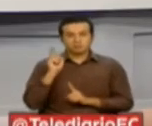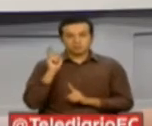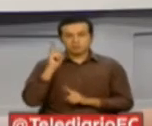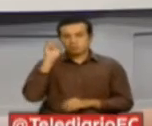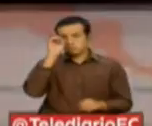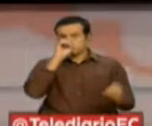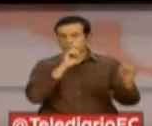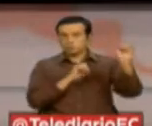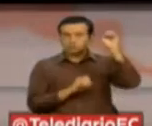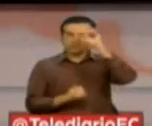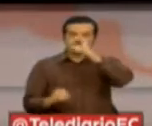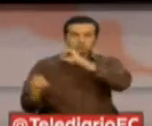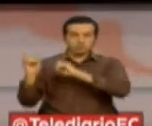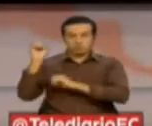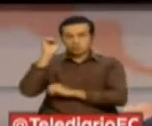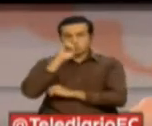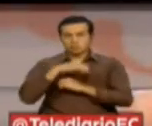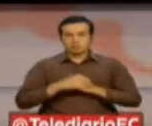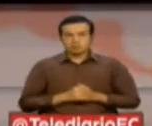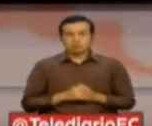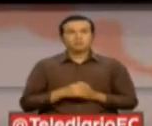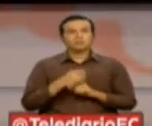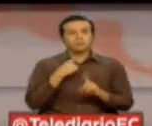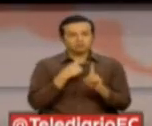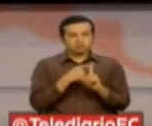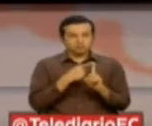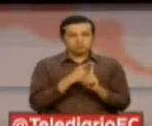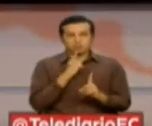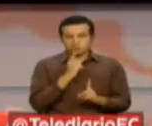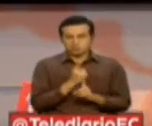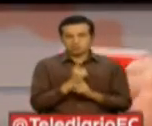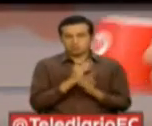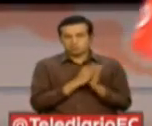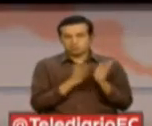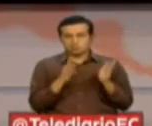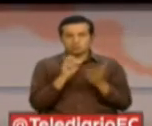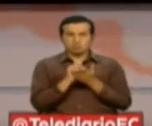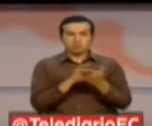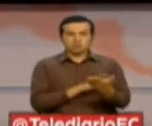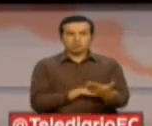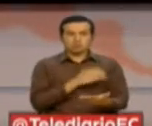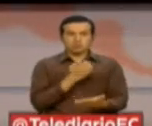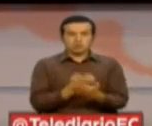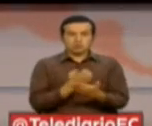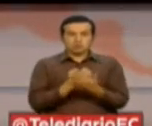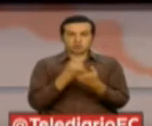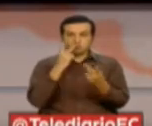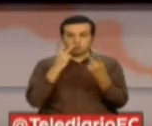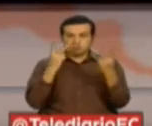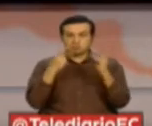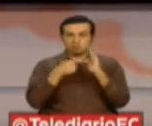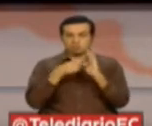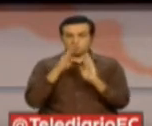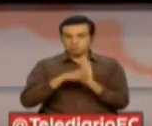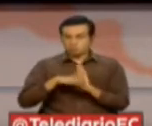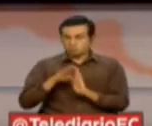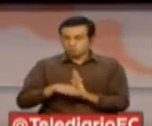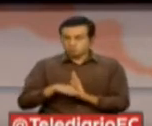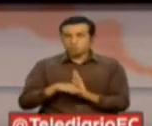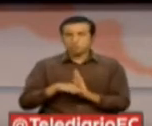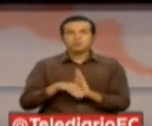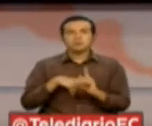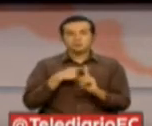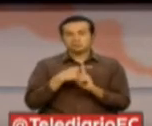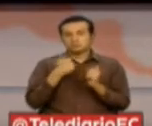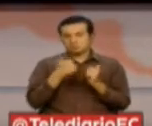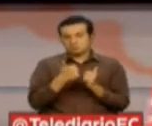observaciones sin duda alguna nos parece positivo que dentro del programa económico se haya contemplado a los incentivos me parece que eso